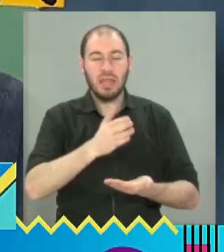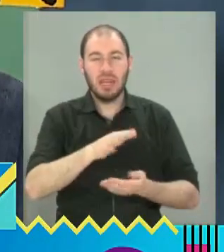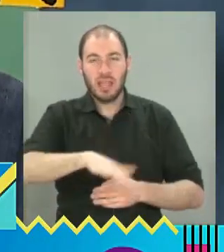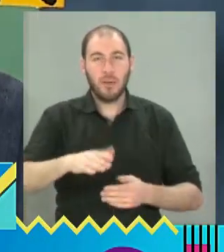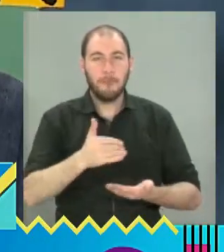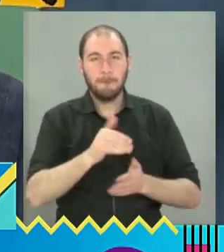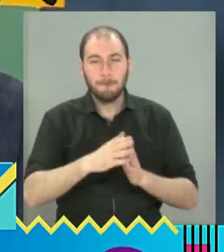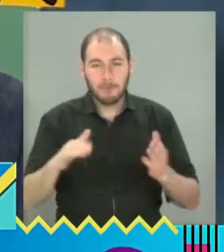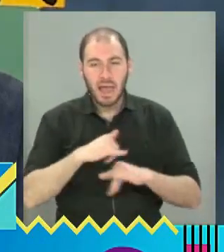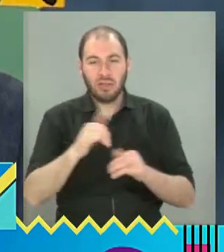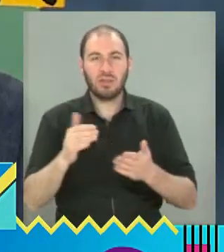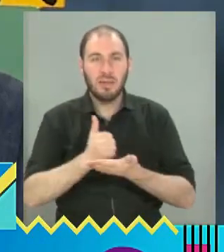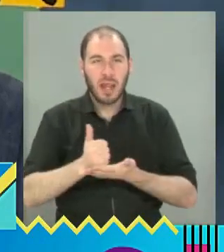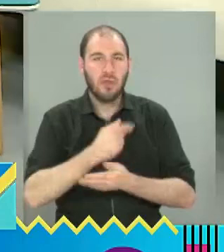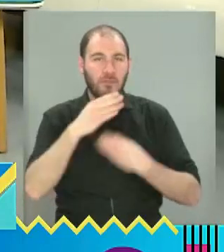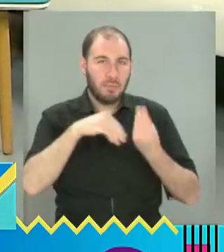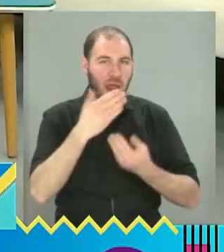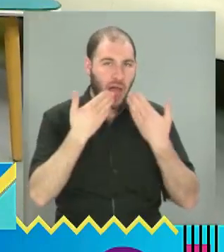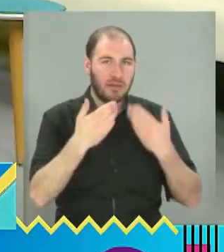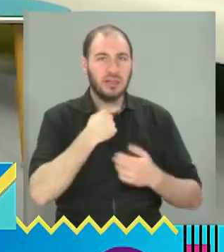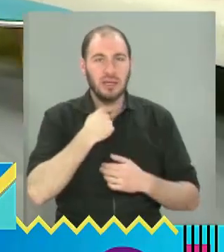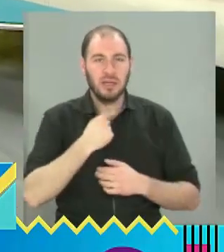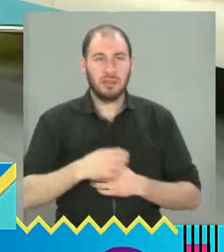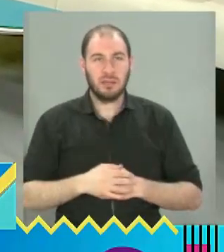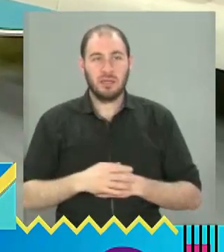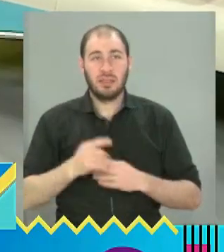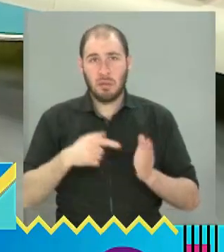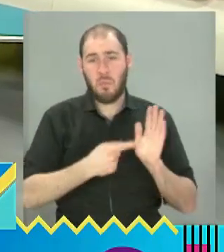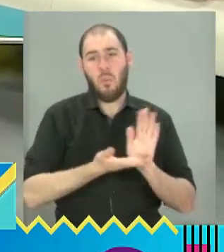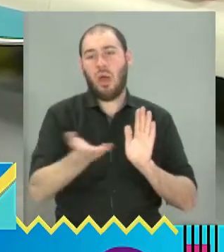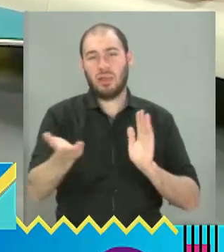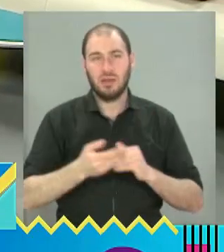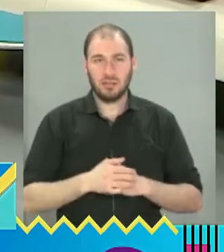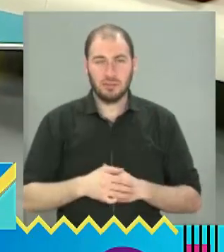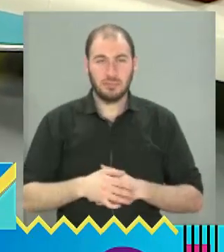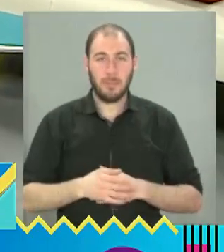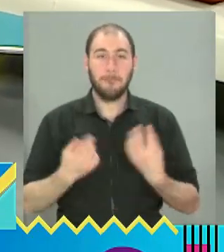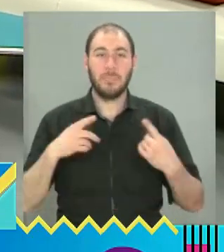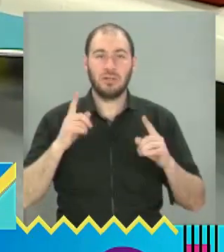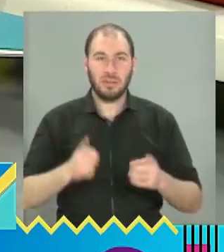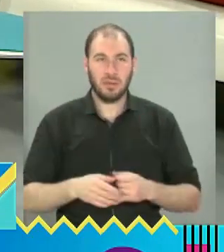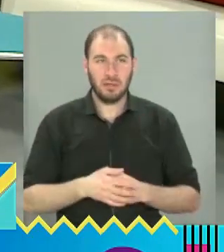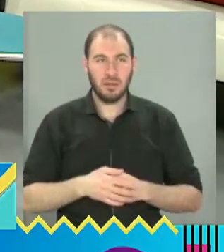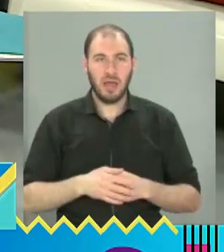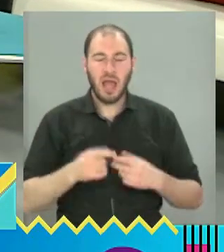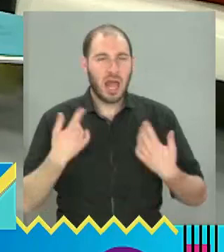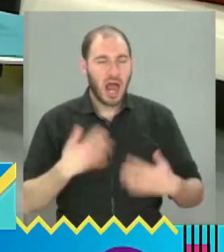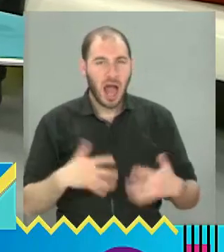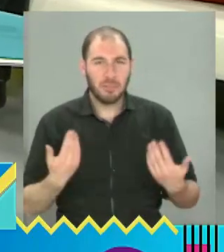que los esperan, que quieren hablar con la familia, que... Y que los exponen. No, los exponen, pero aparte con una rapidez y con